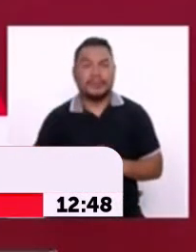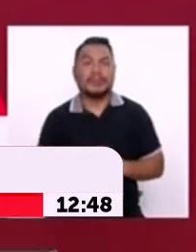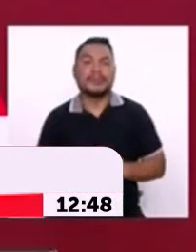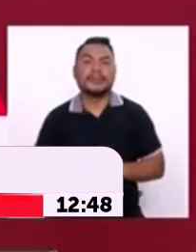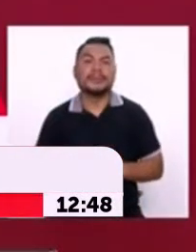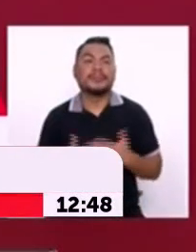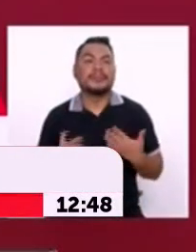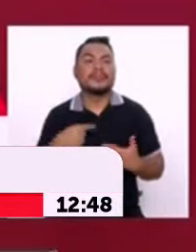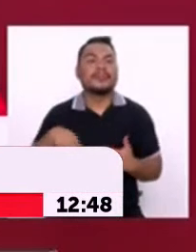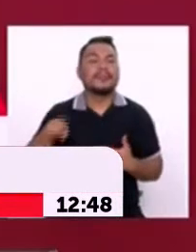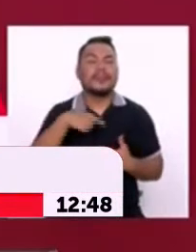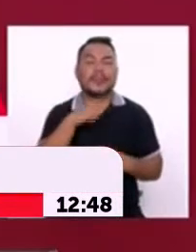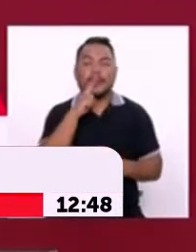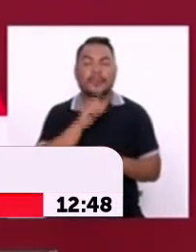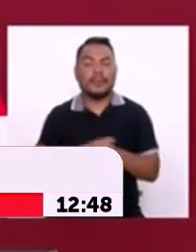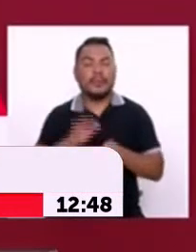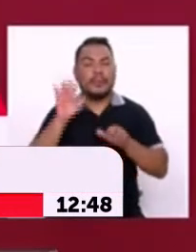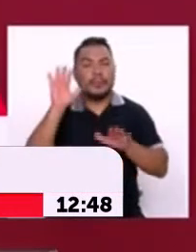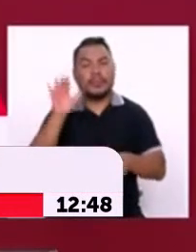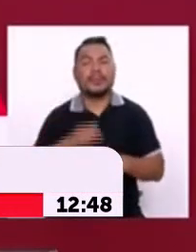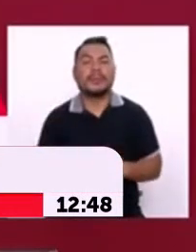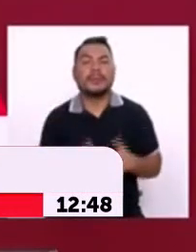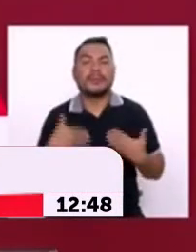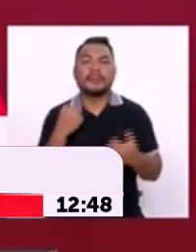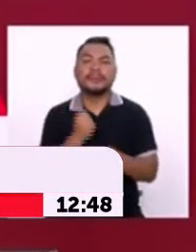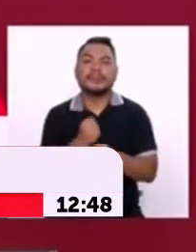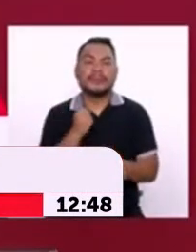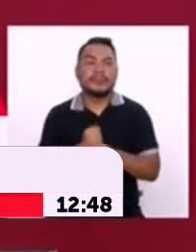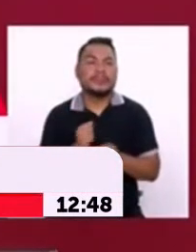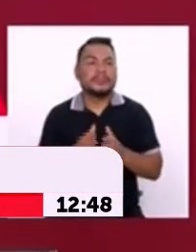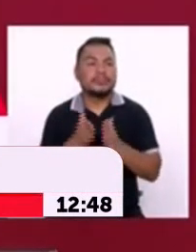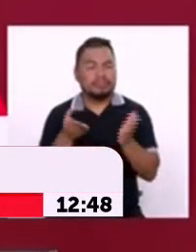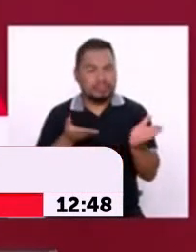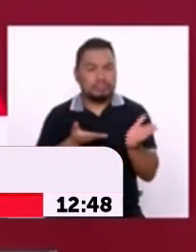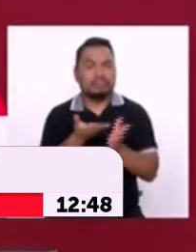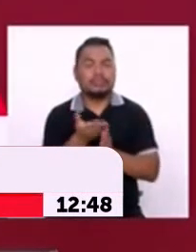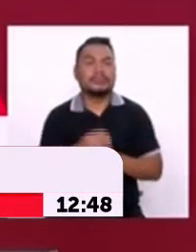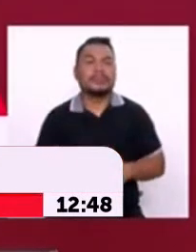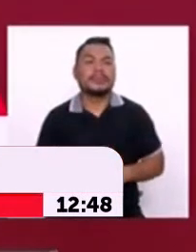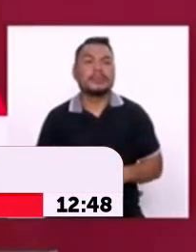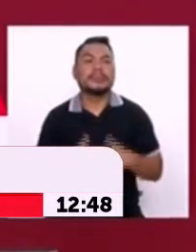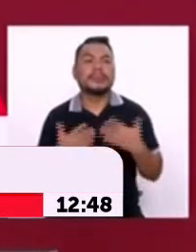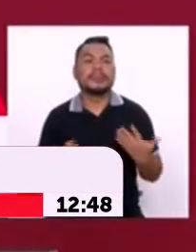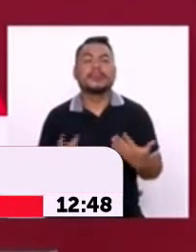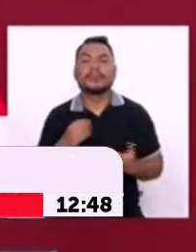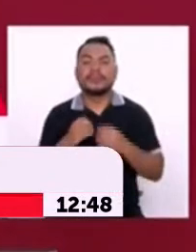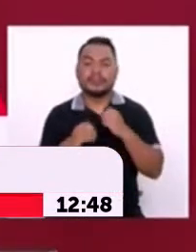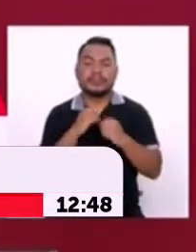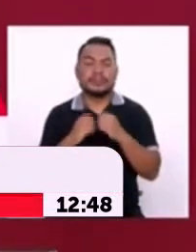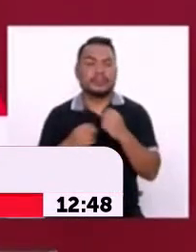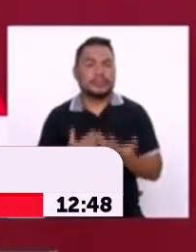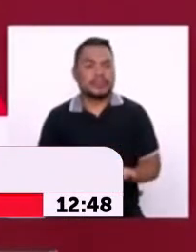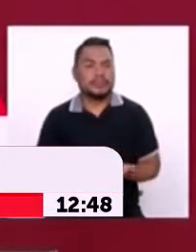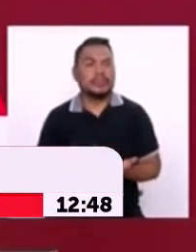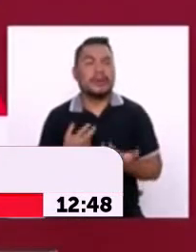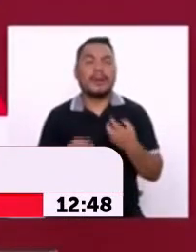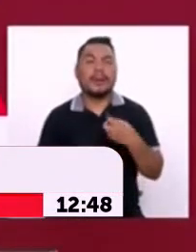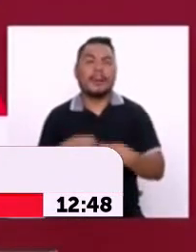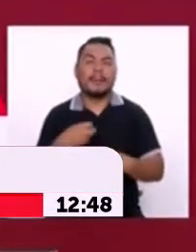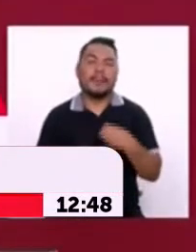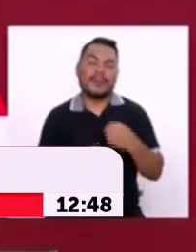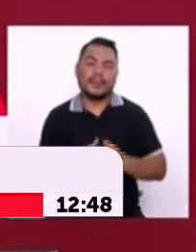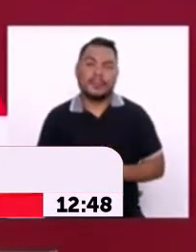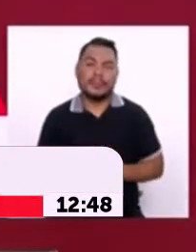peruano nuestro compromiso de trabajar muy seriamente en resolver